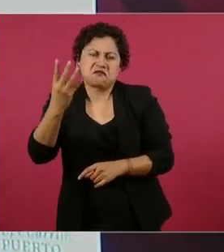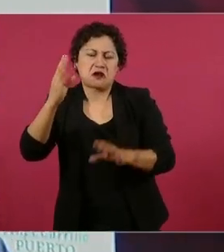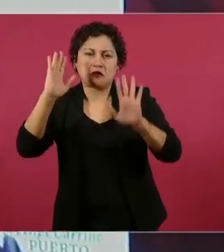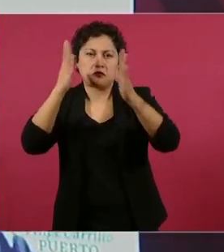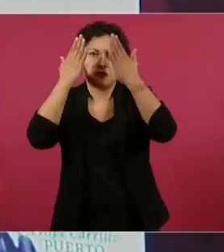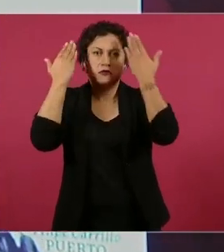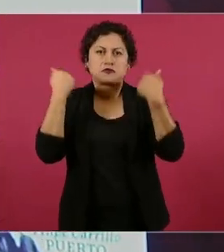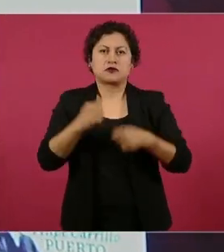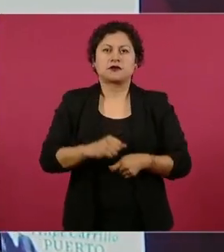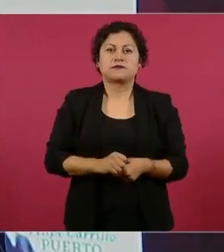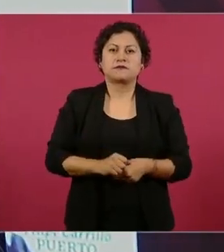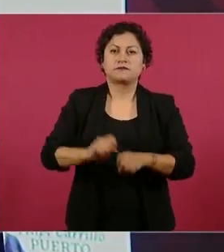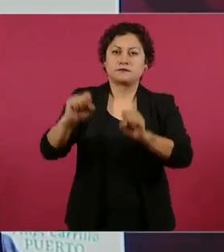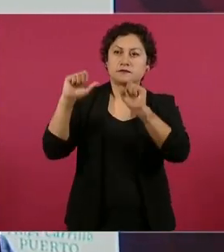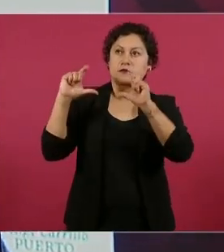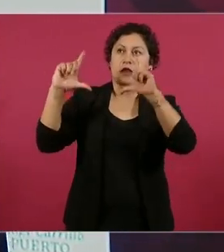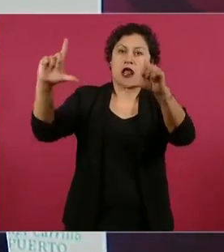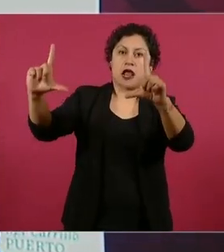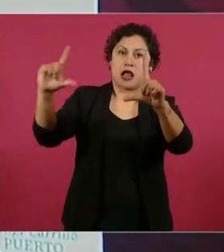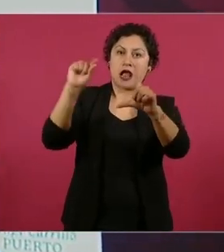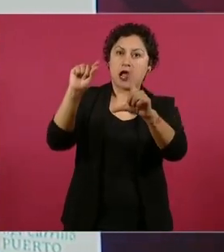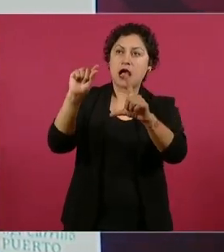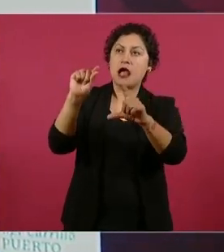se contaba por segundos